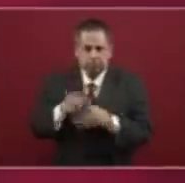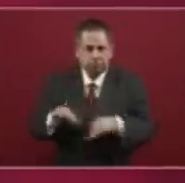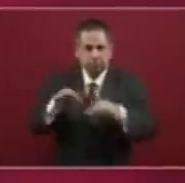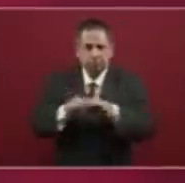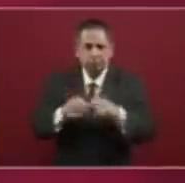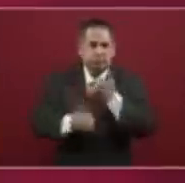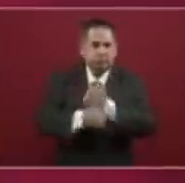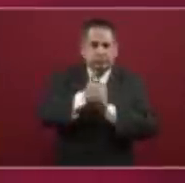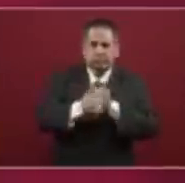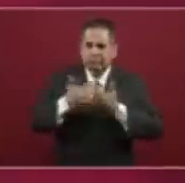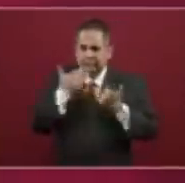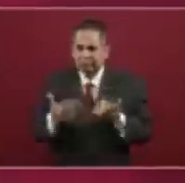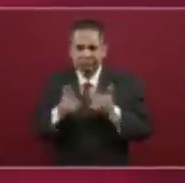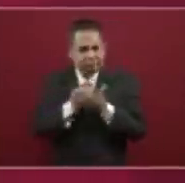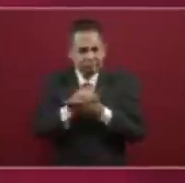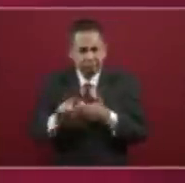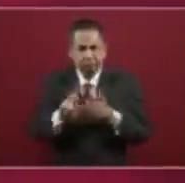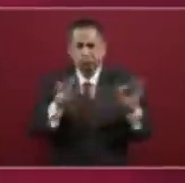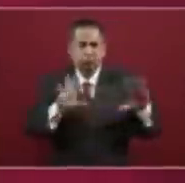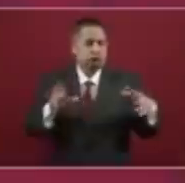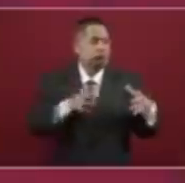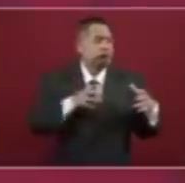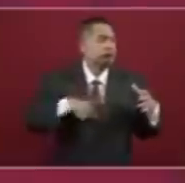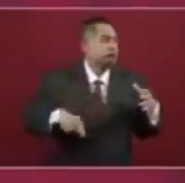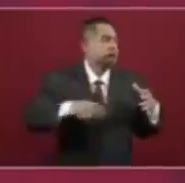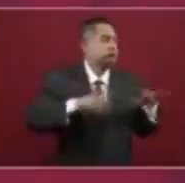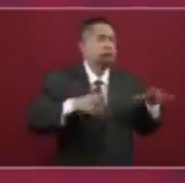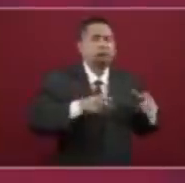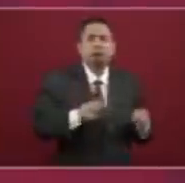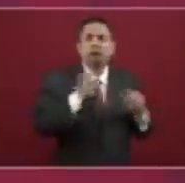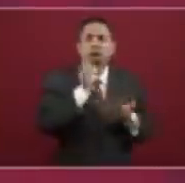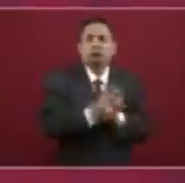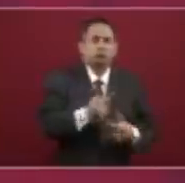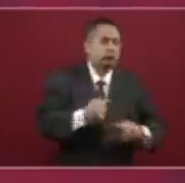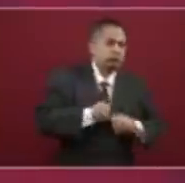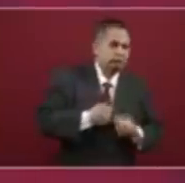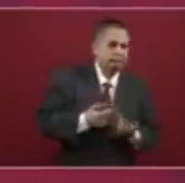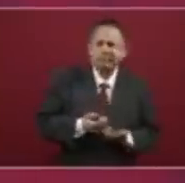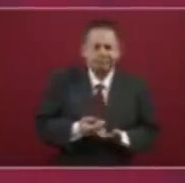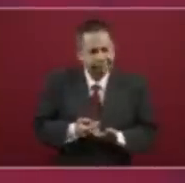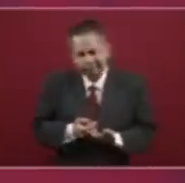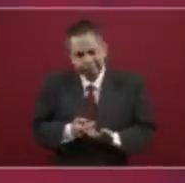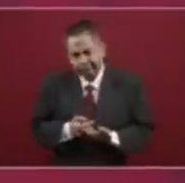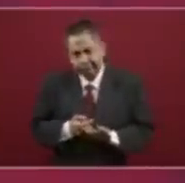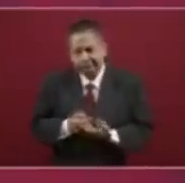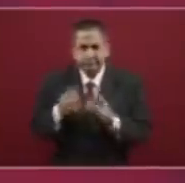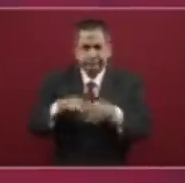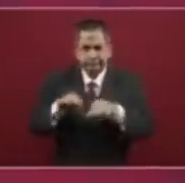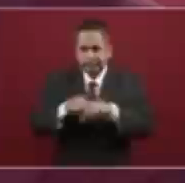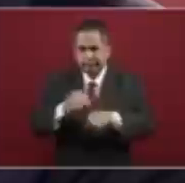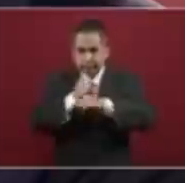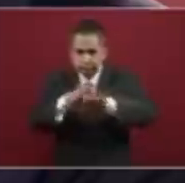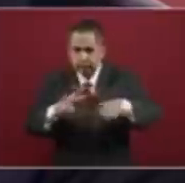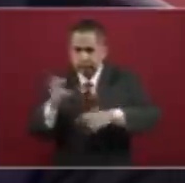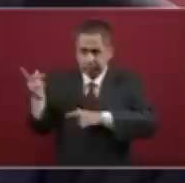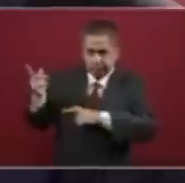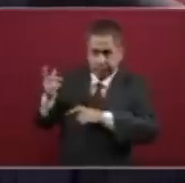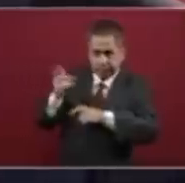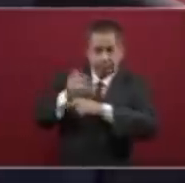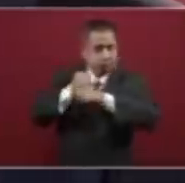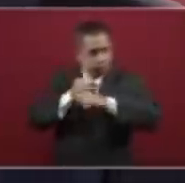haya monopolio, y ayuda mucho el tener la información.